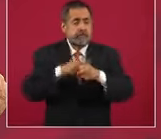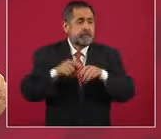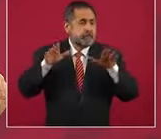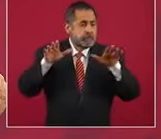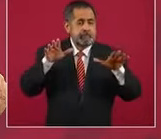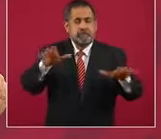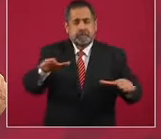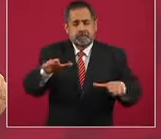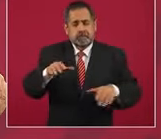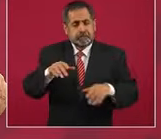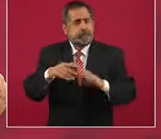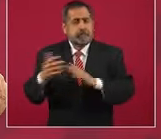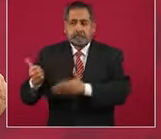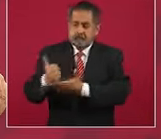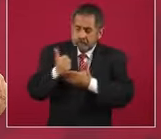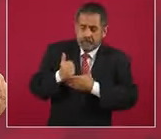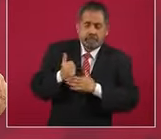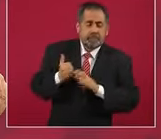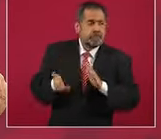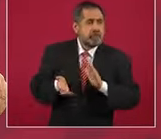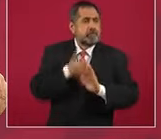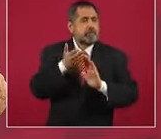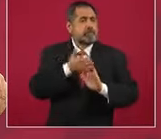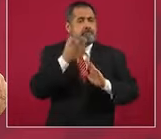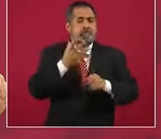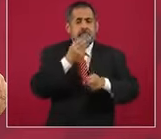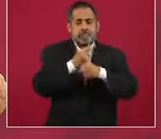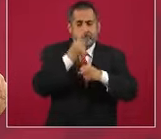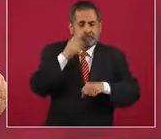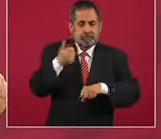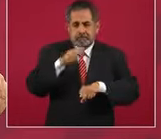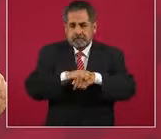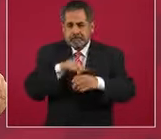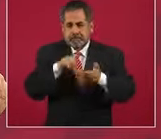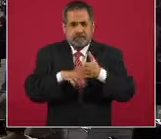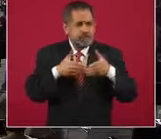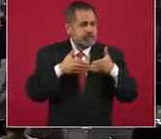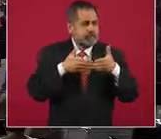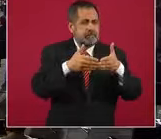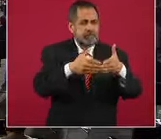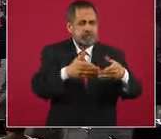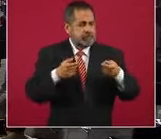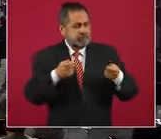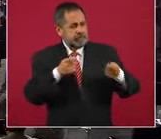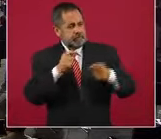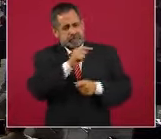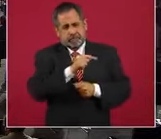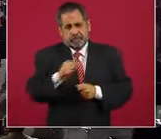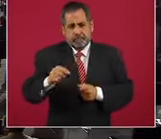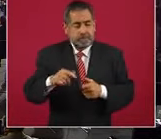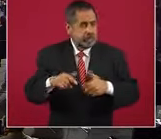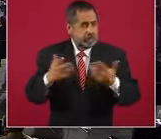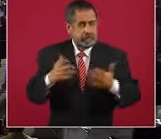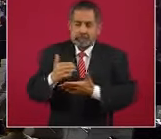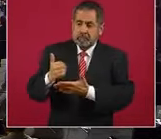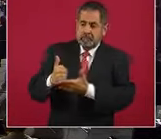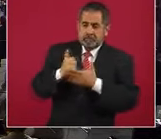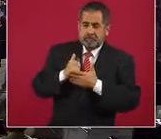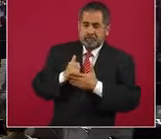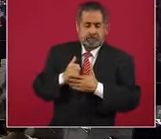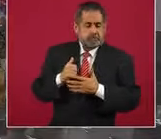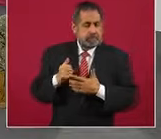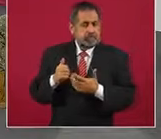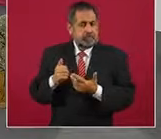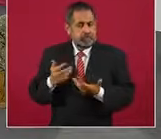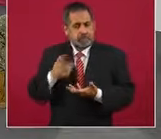aeropuerto, que nos ayudan en la administración de los puertos, que nos ayudan